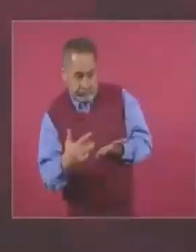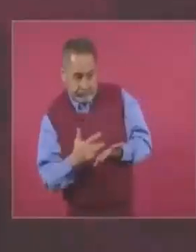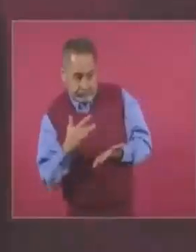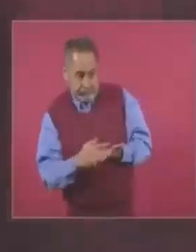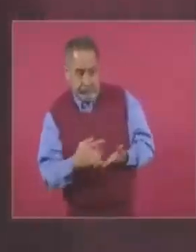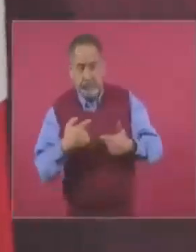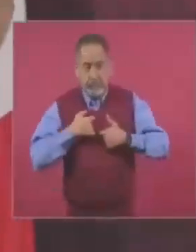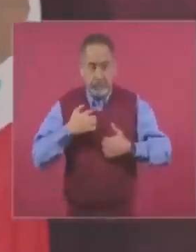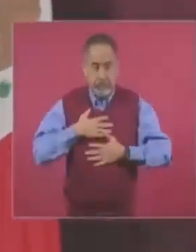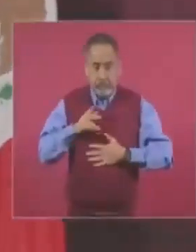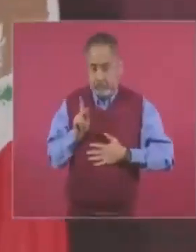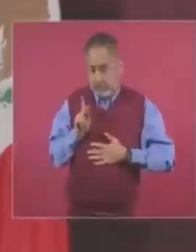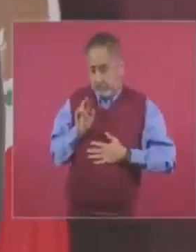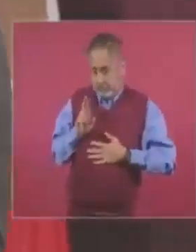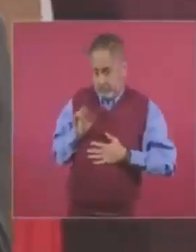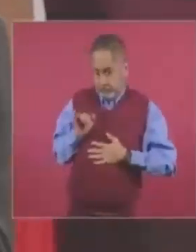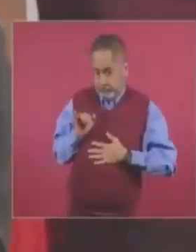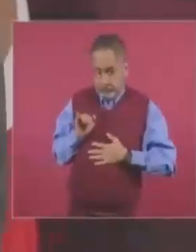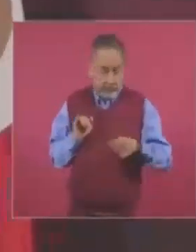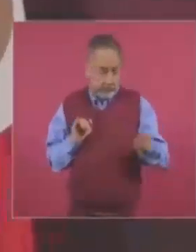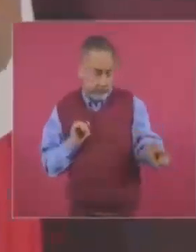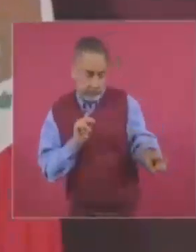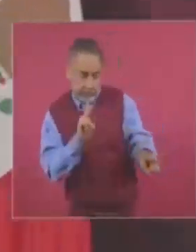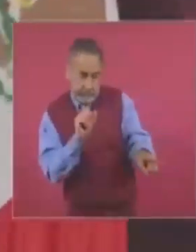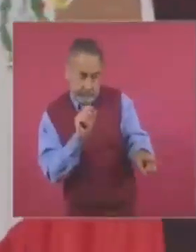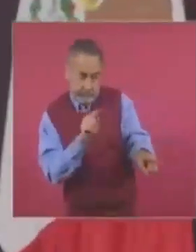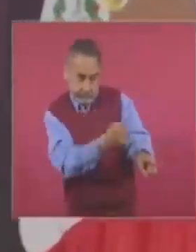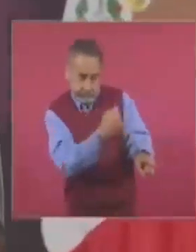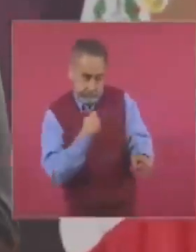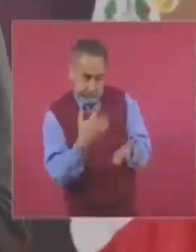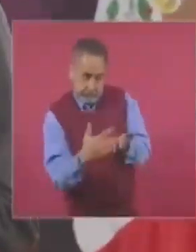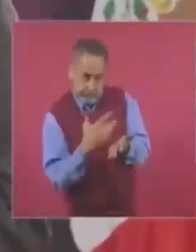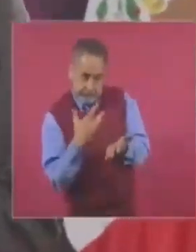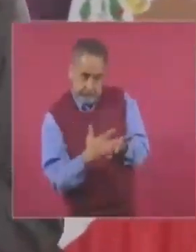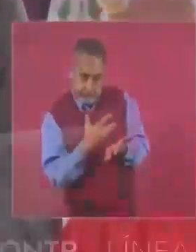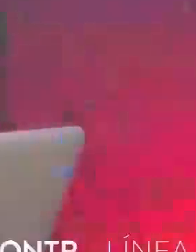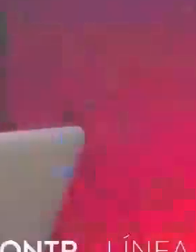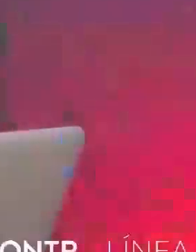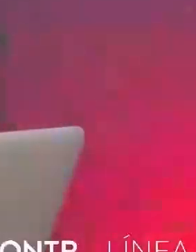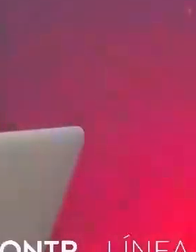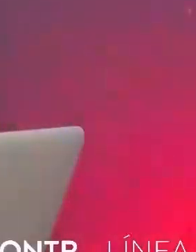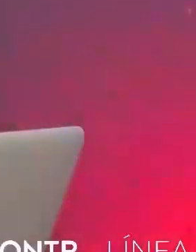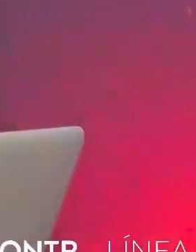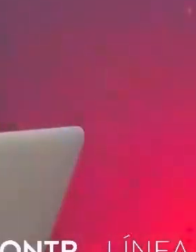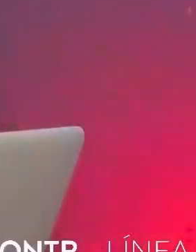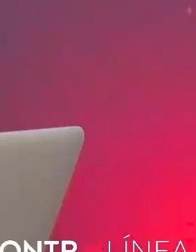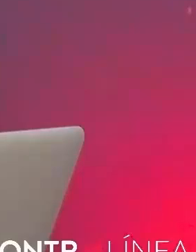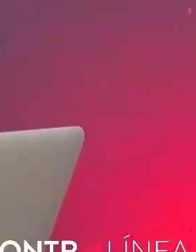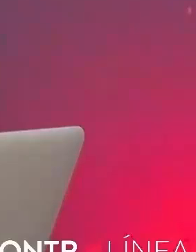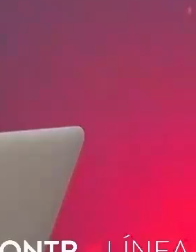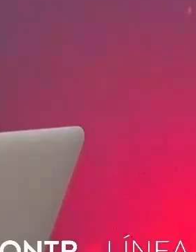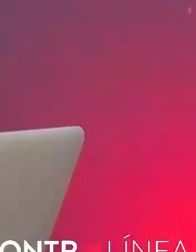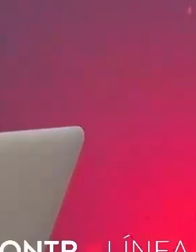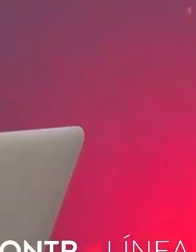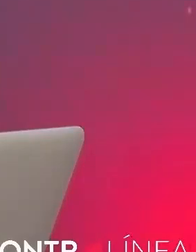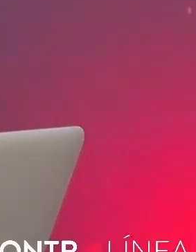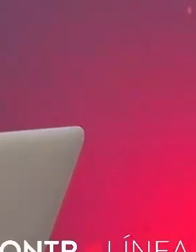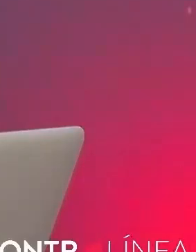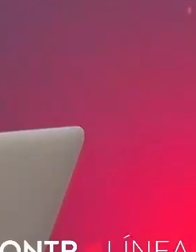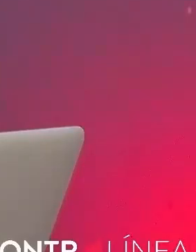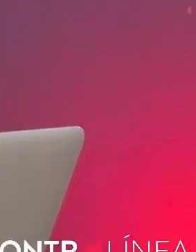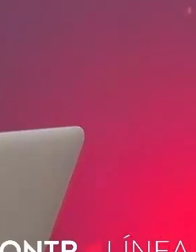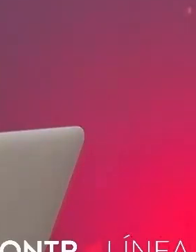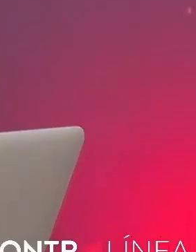esta respuesta es que no se le dará pie a una estrategia